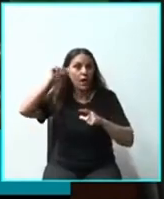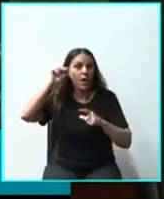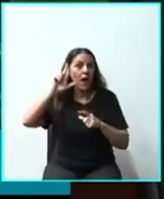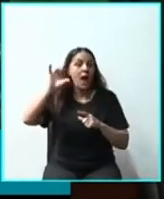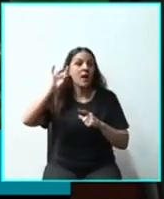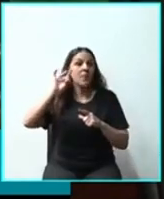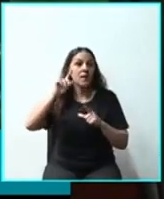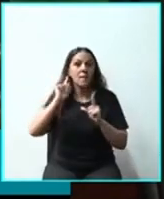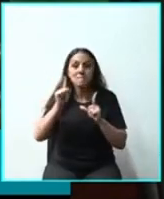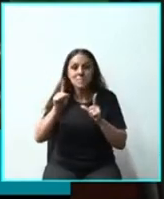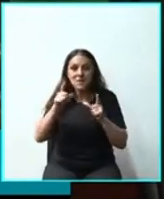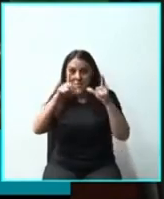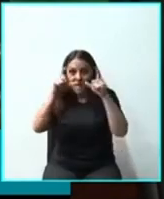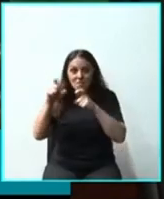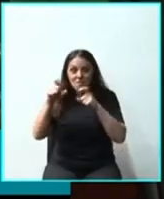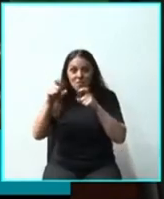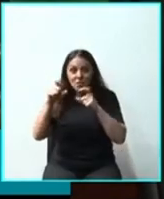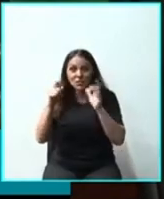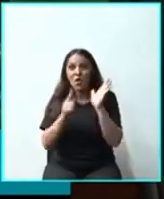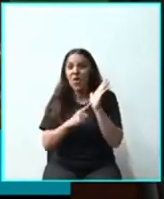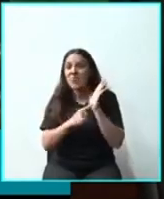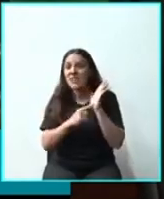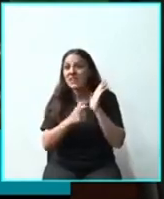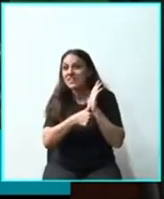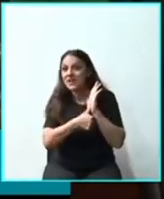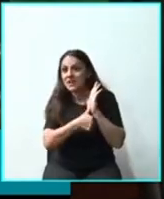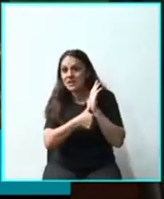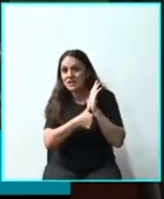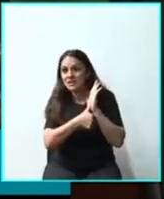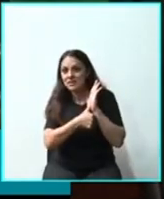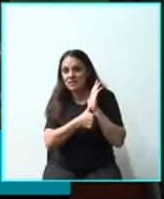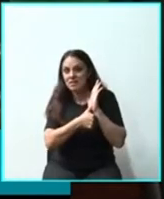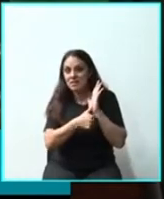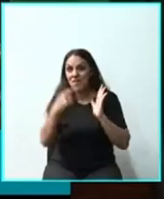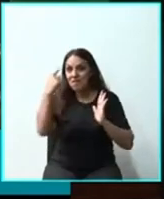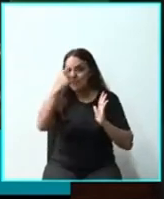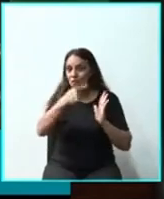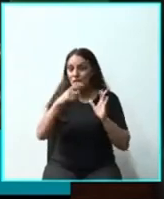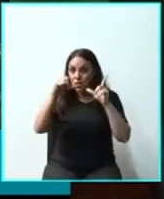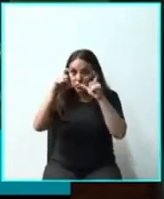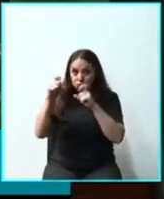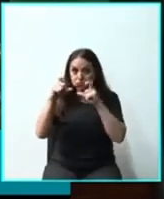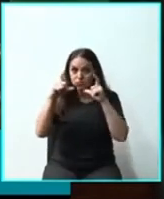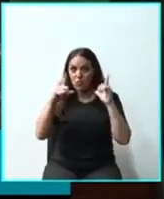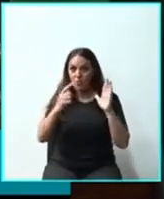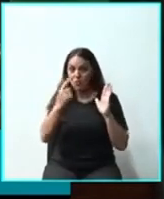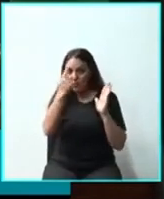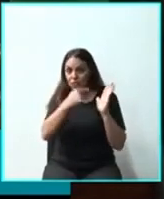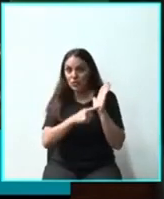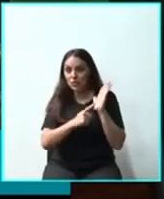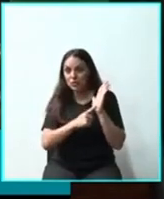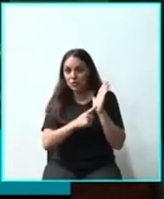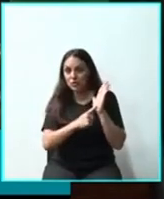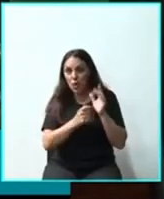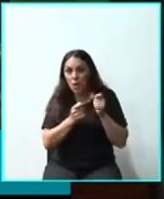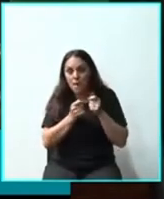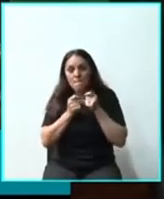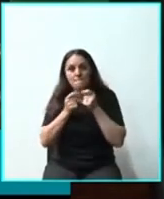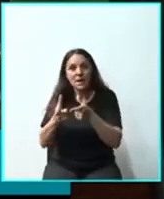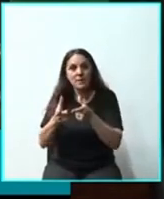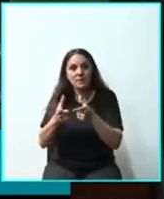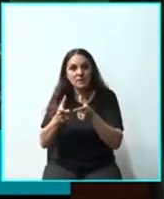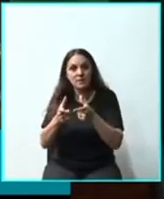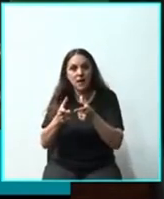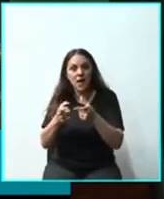misma del DNI. El perfil, la foto de perfil, es la que nos envía el organismo nacional,